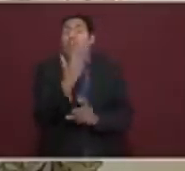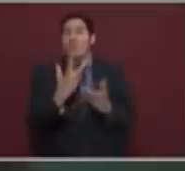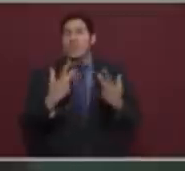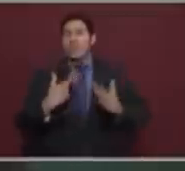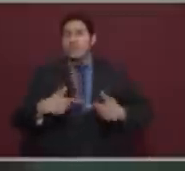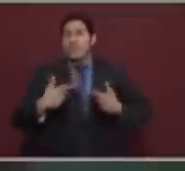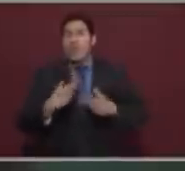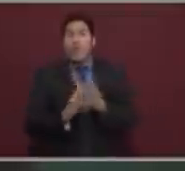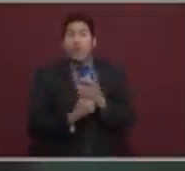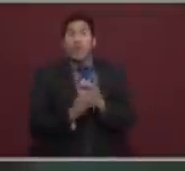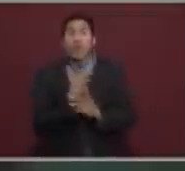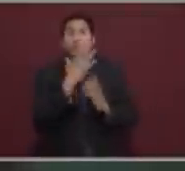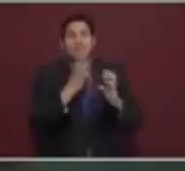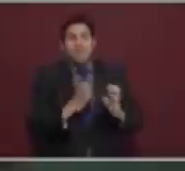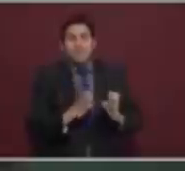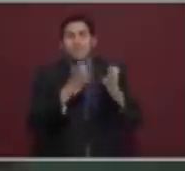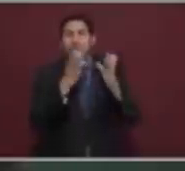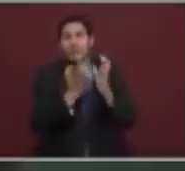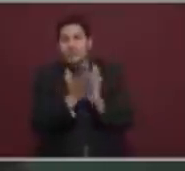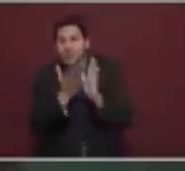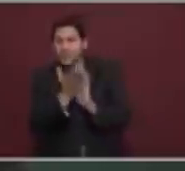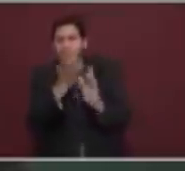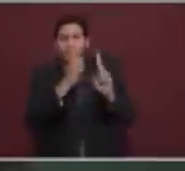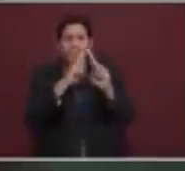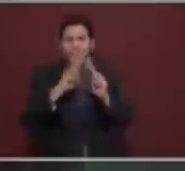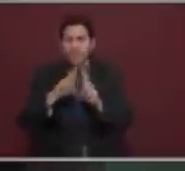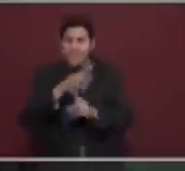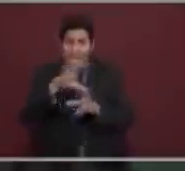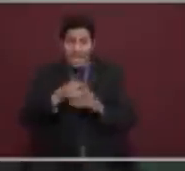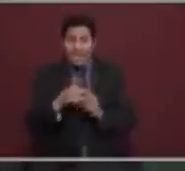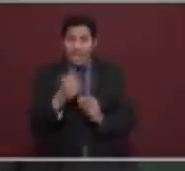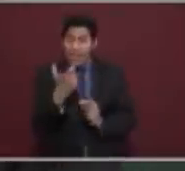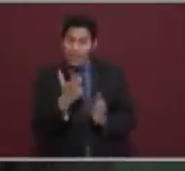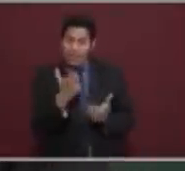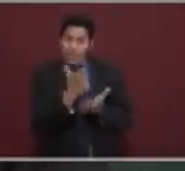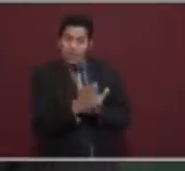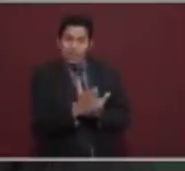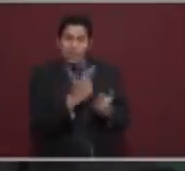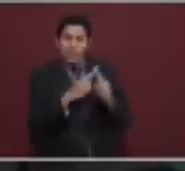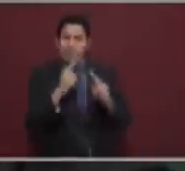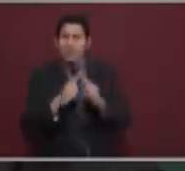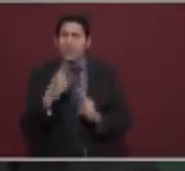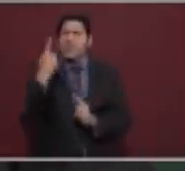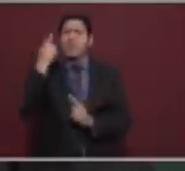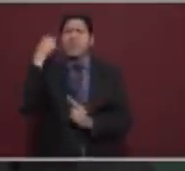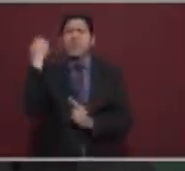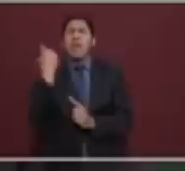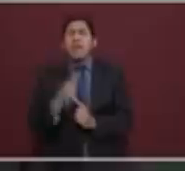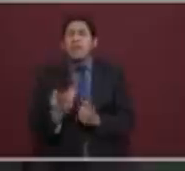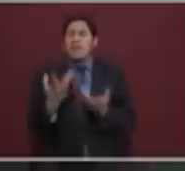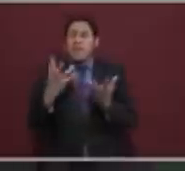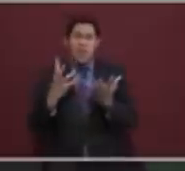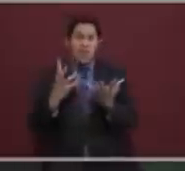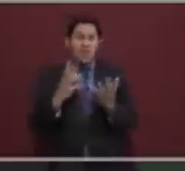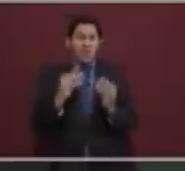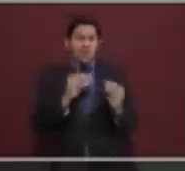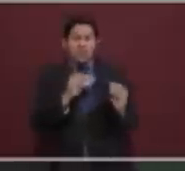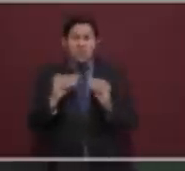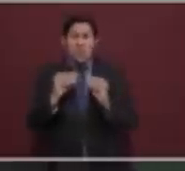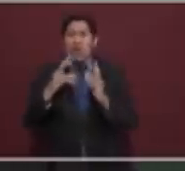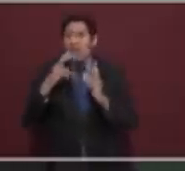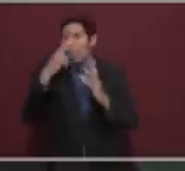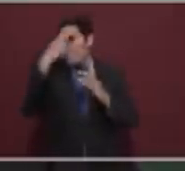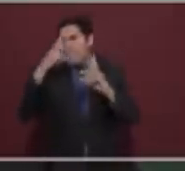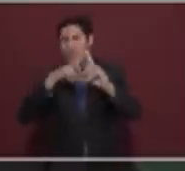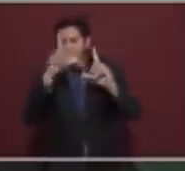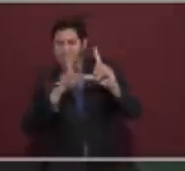construcción de la infraestructura correspondiente para tener un despliegue regional como lo